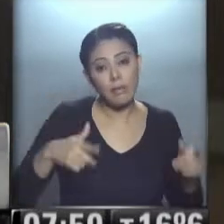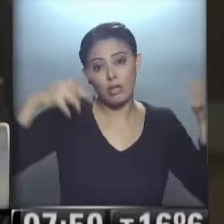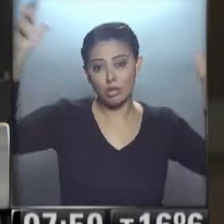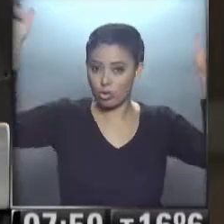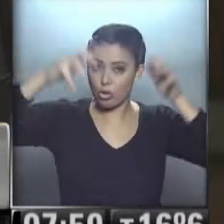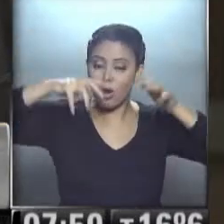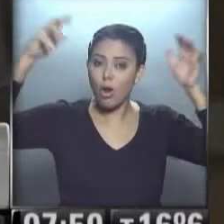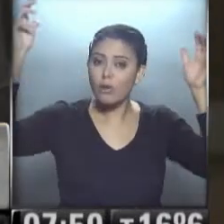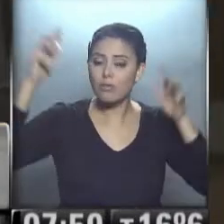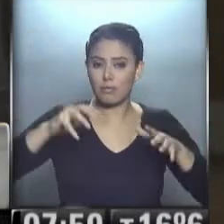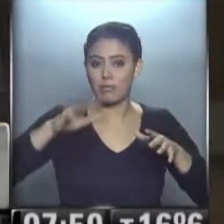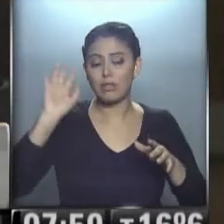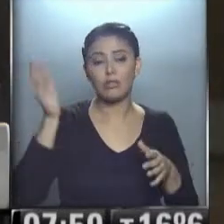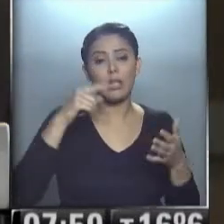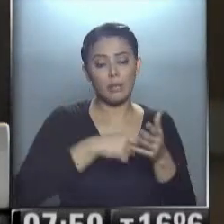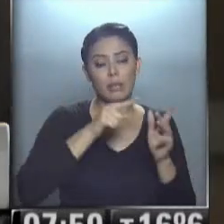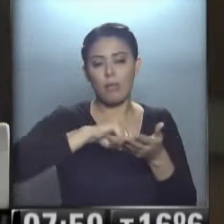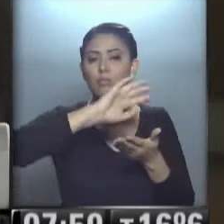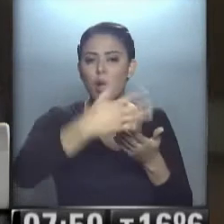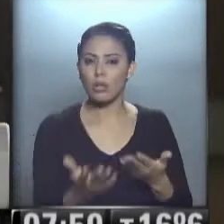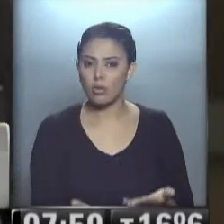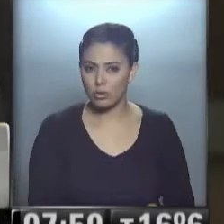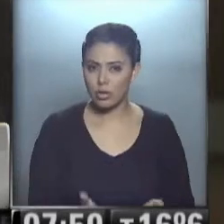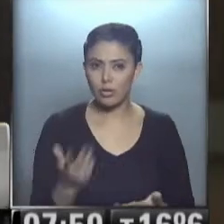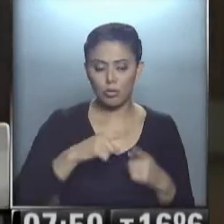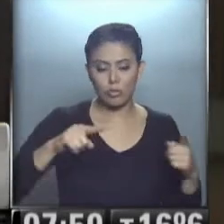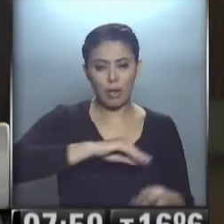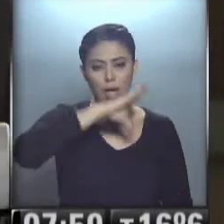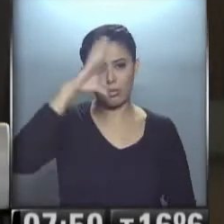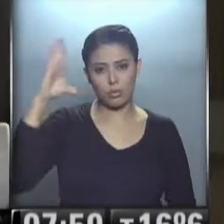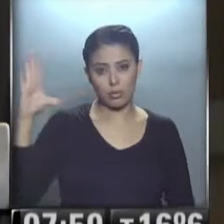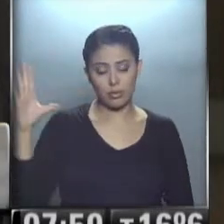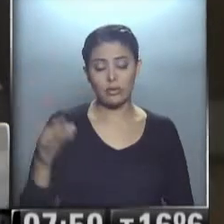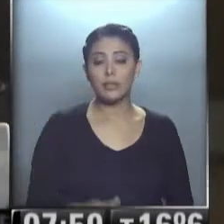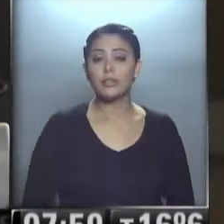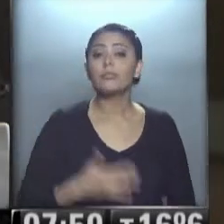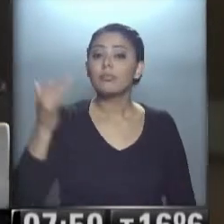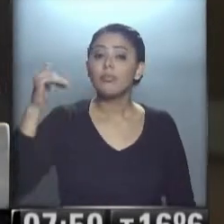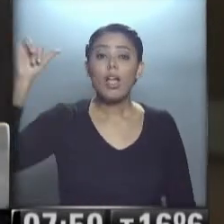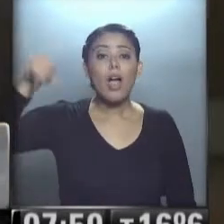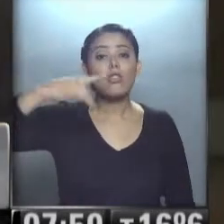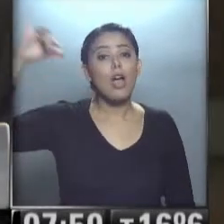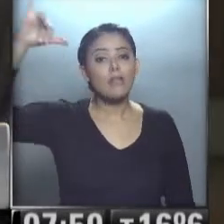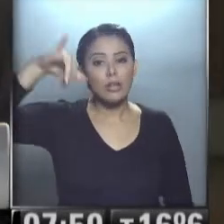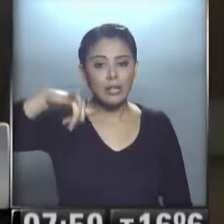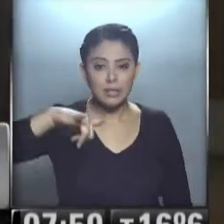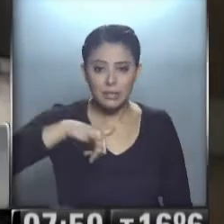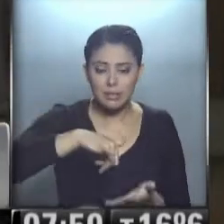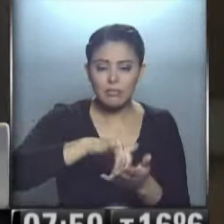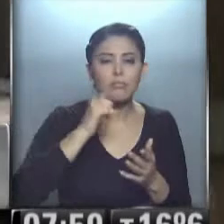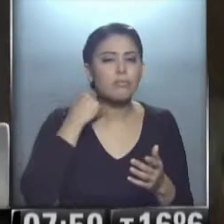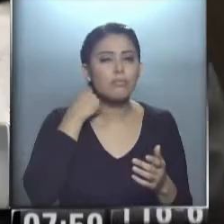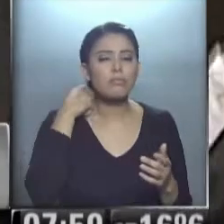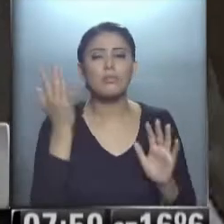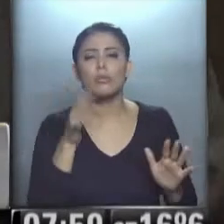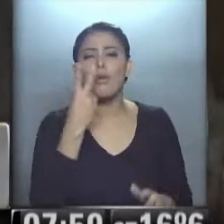que azotó a la capital y al conurbano en la madrugada los aviones que llegan sobre vuelan aproximadamente